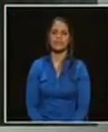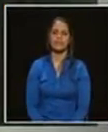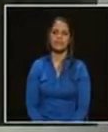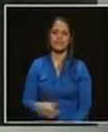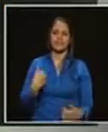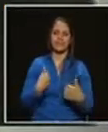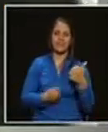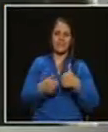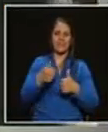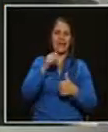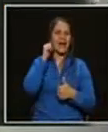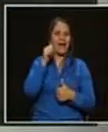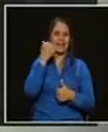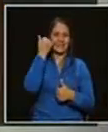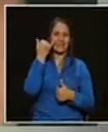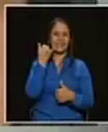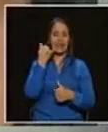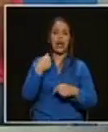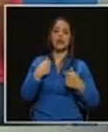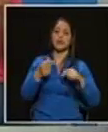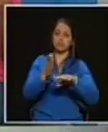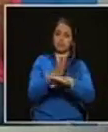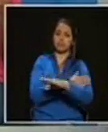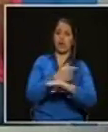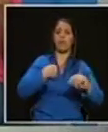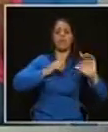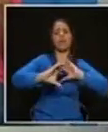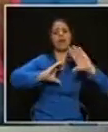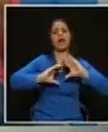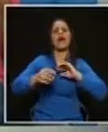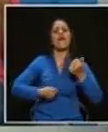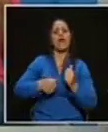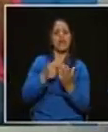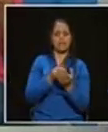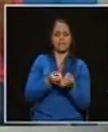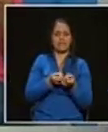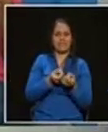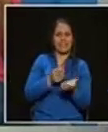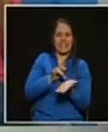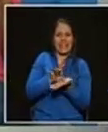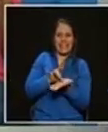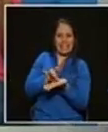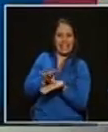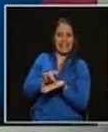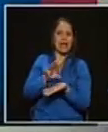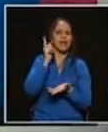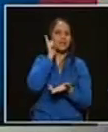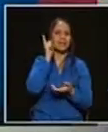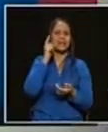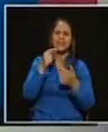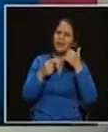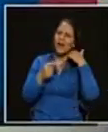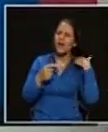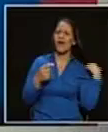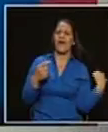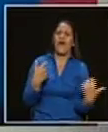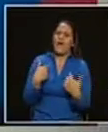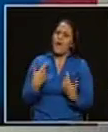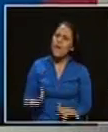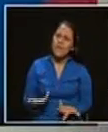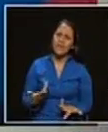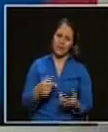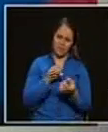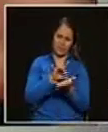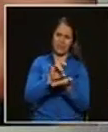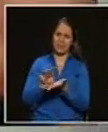Alejandra, en su diario vivir, se comunica con otras personas también por mensajes de texto desde su celular. En Saberte Ver nos preguntamos cómo es que comprende